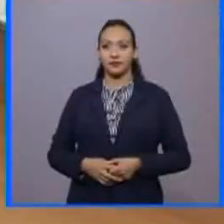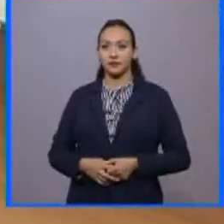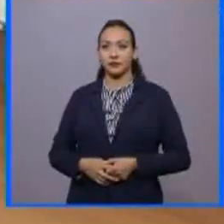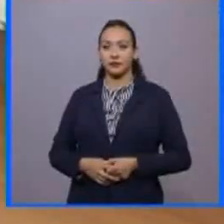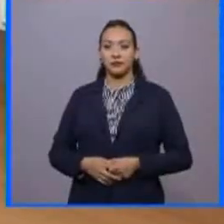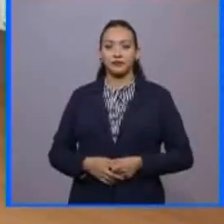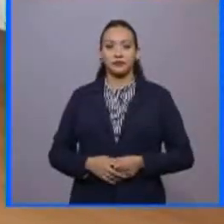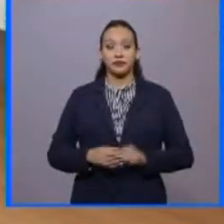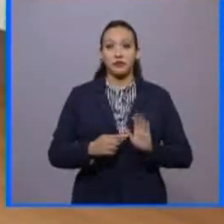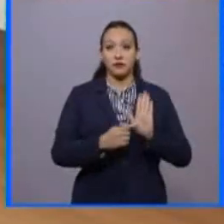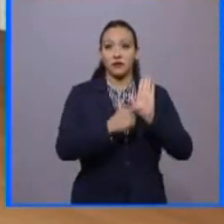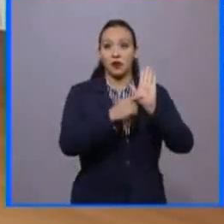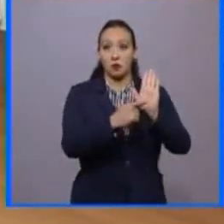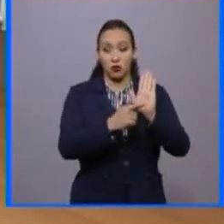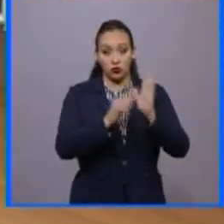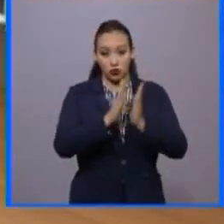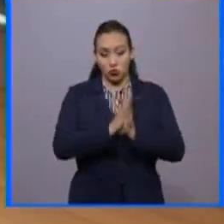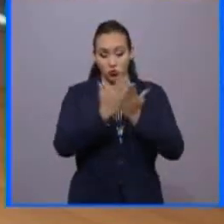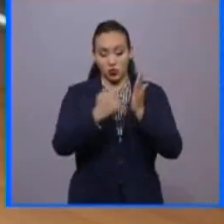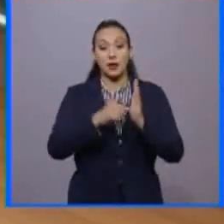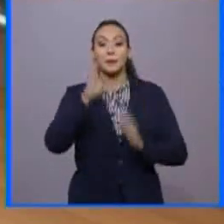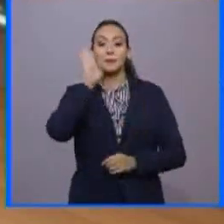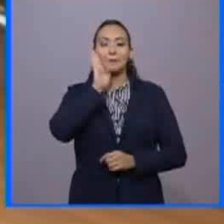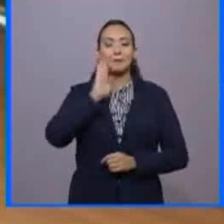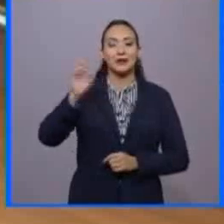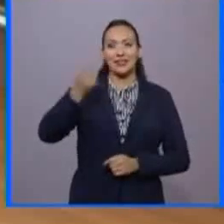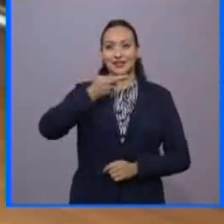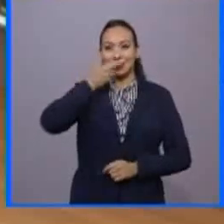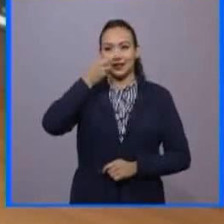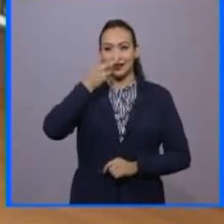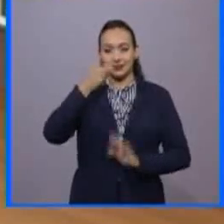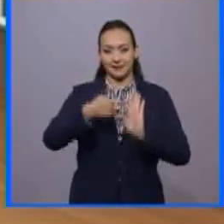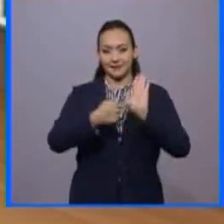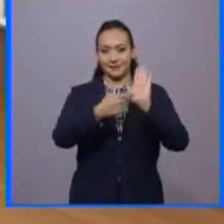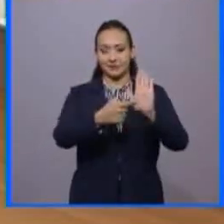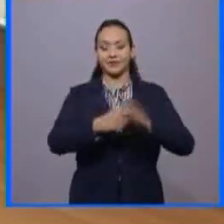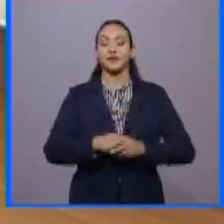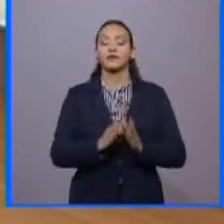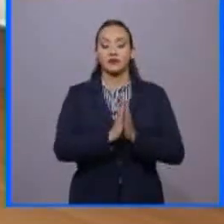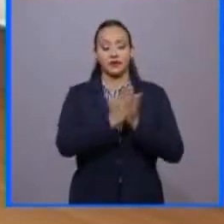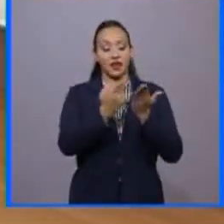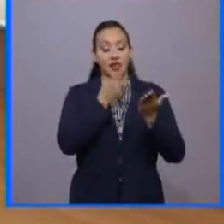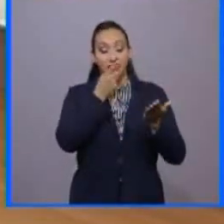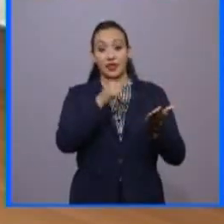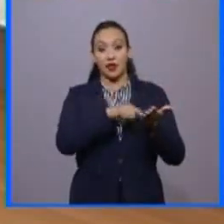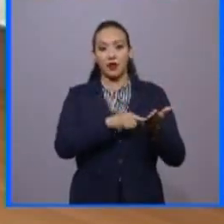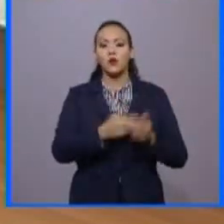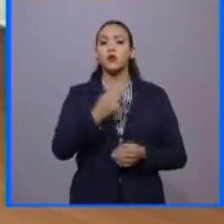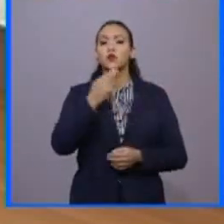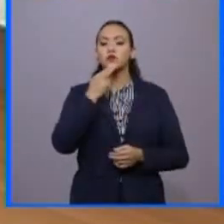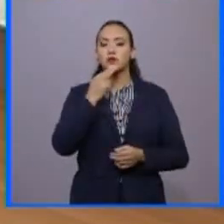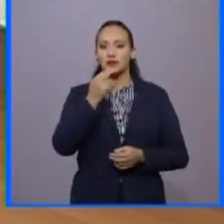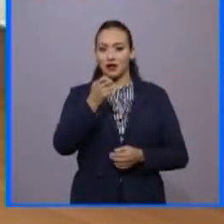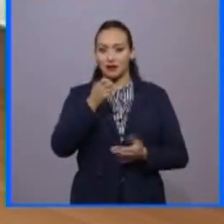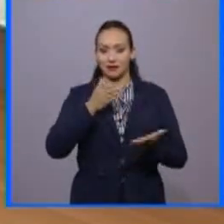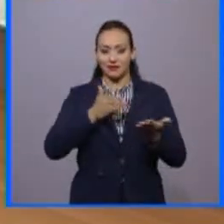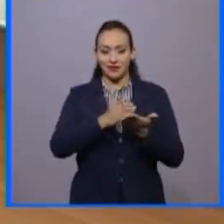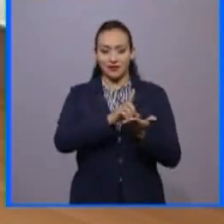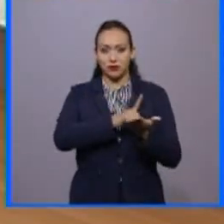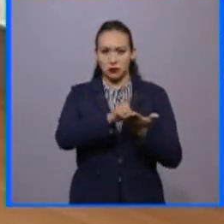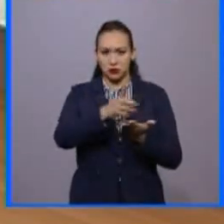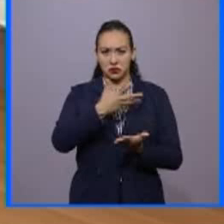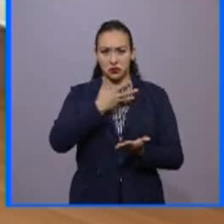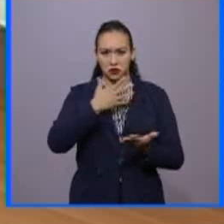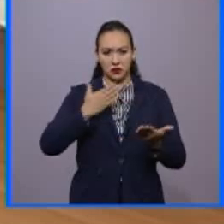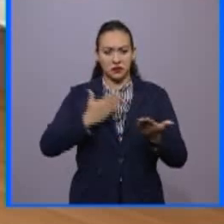Y durante la presentación de un libro, la ministra Margarita Ríos Farjat destacó el uso del derecho como herramienta de